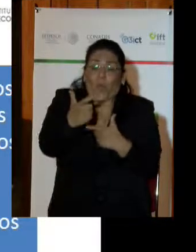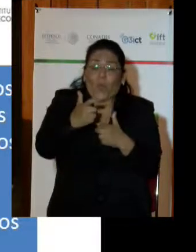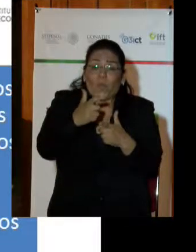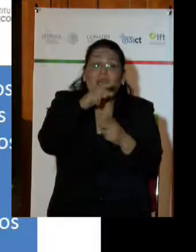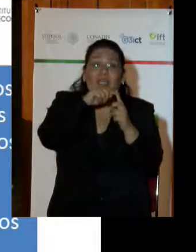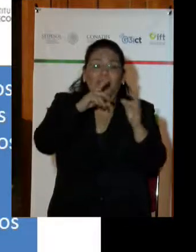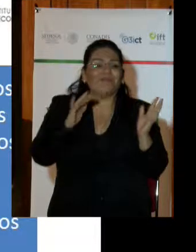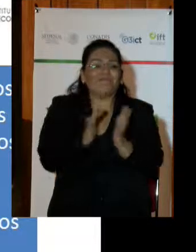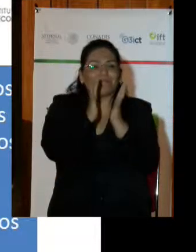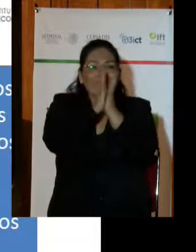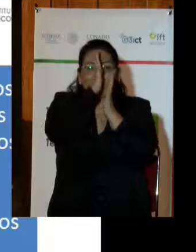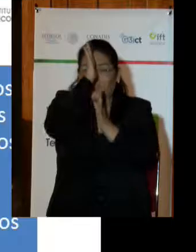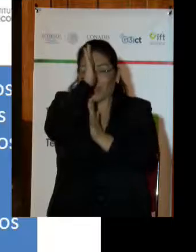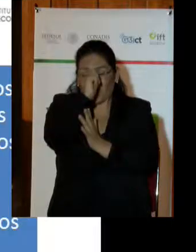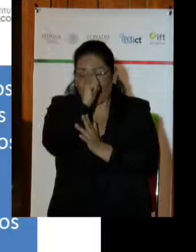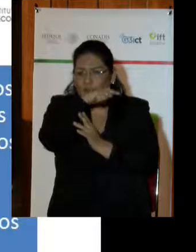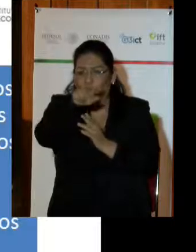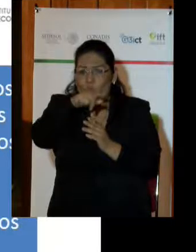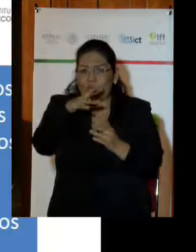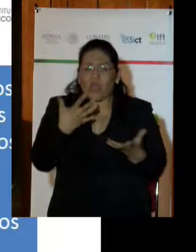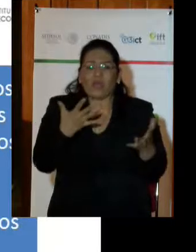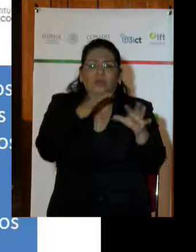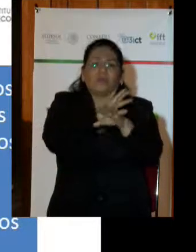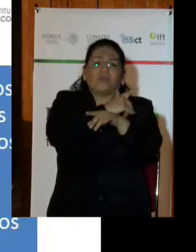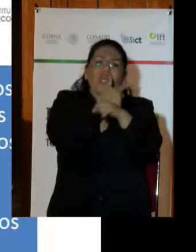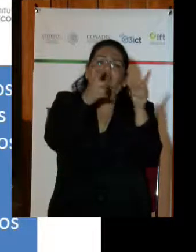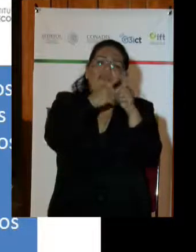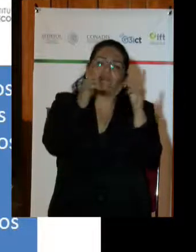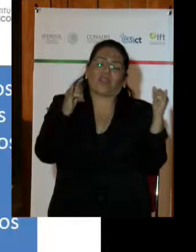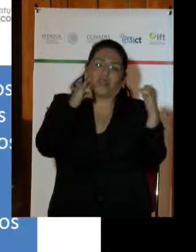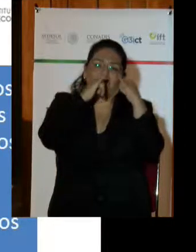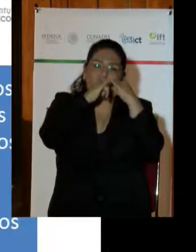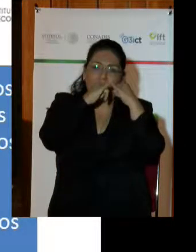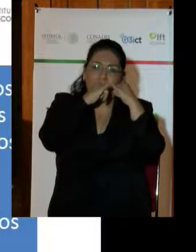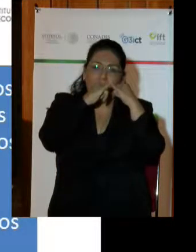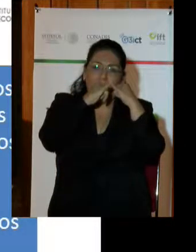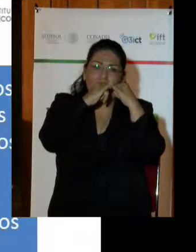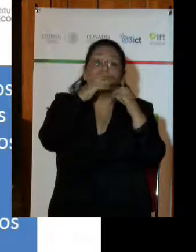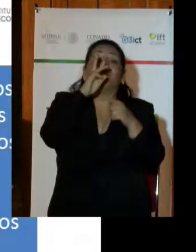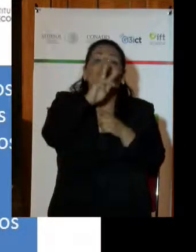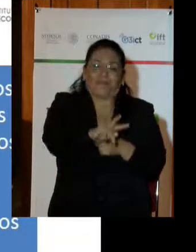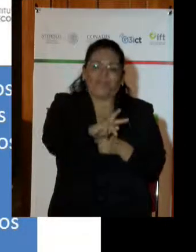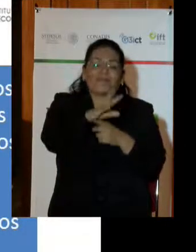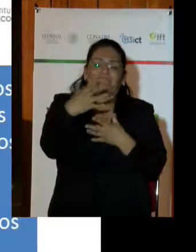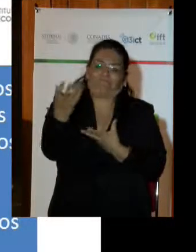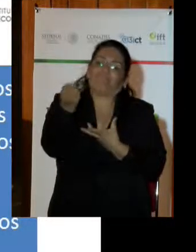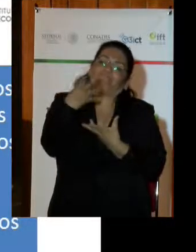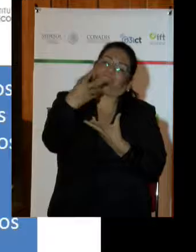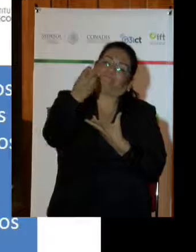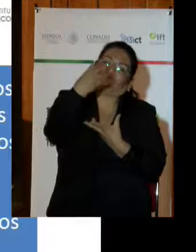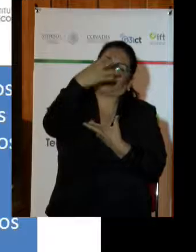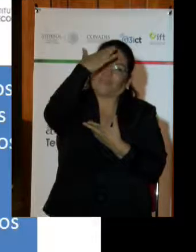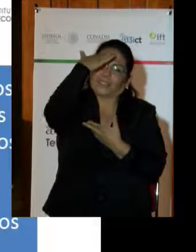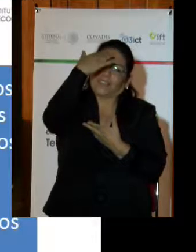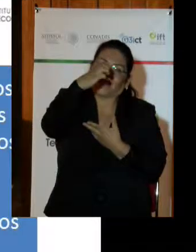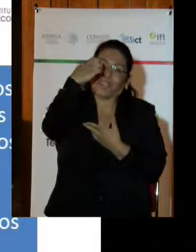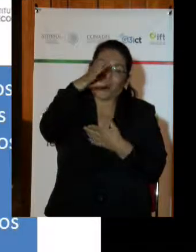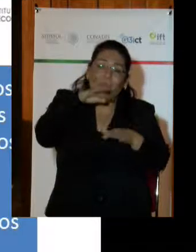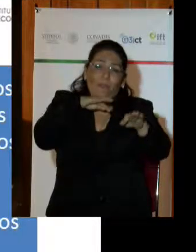Hemos celebrado convenios de colaboración con varias instituciones que por supuesto nos nutren y enriquecen nuestro